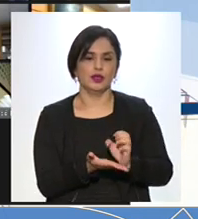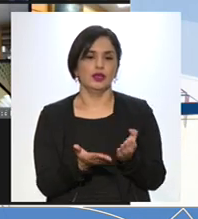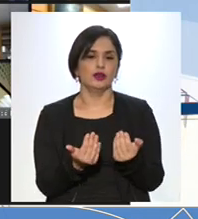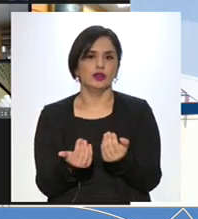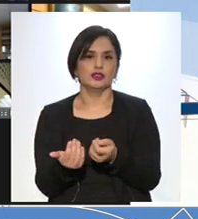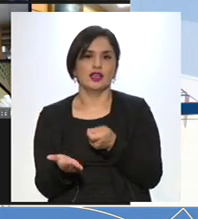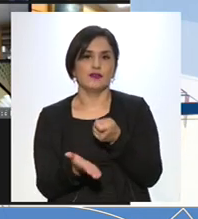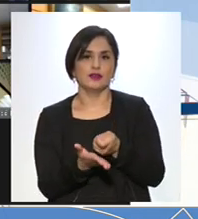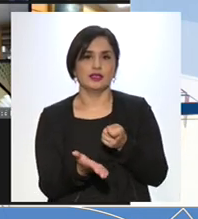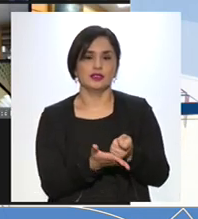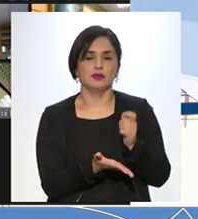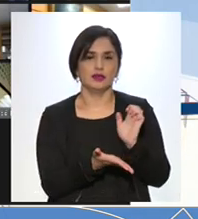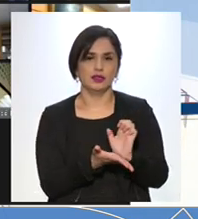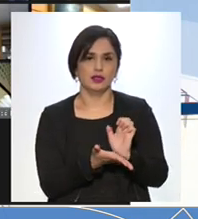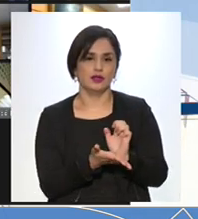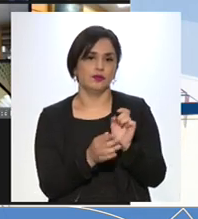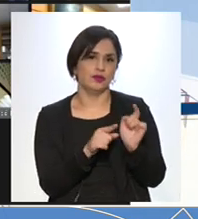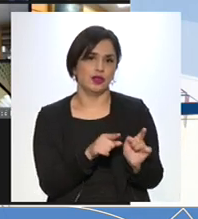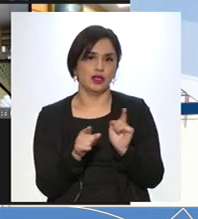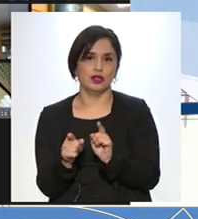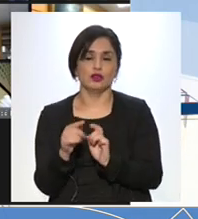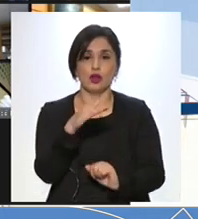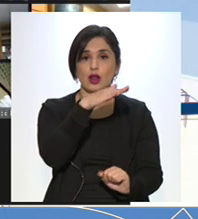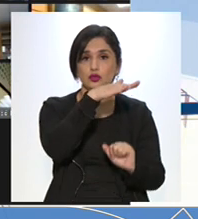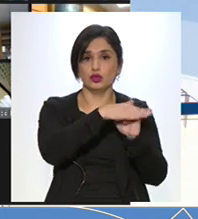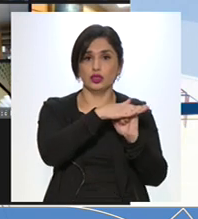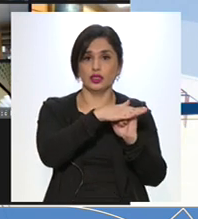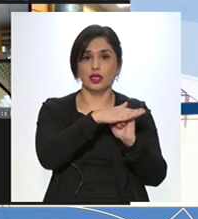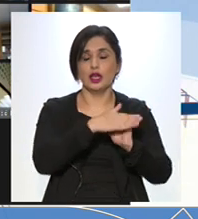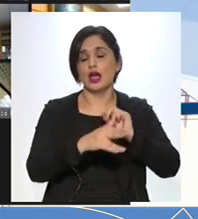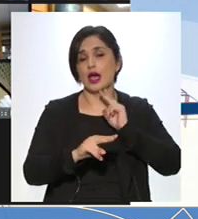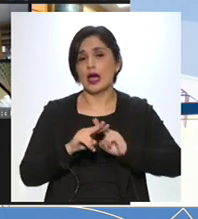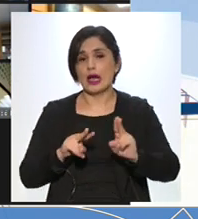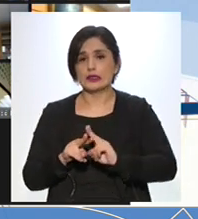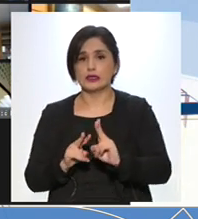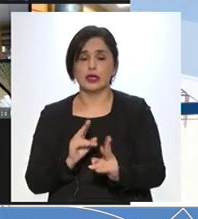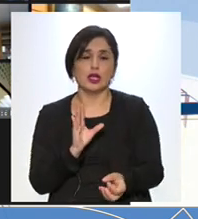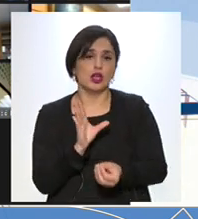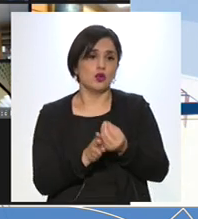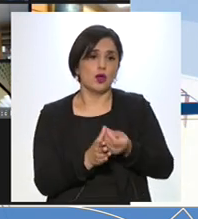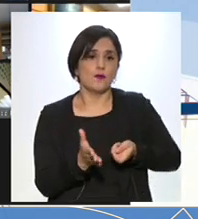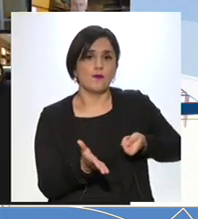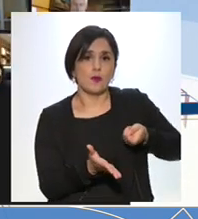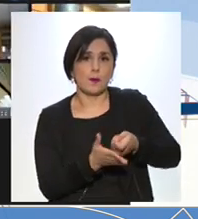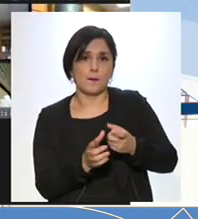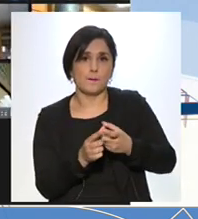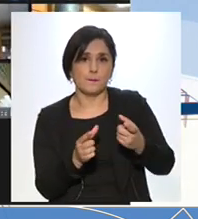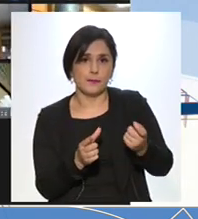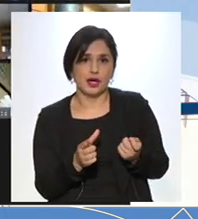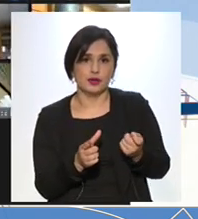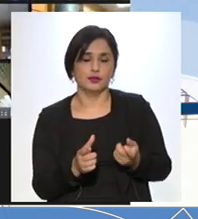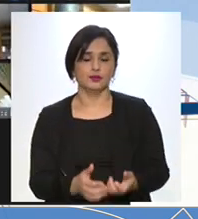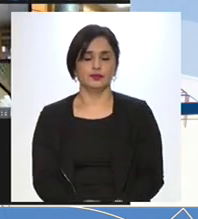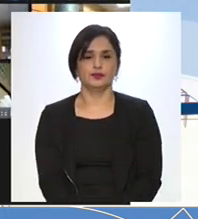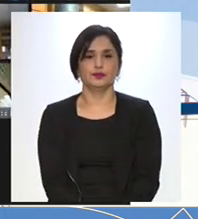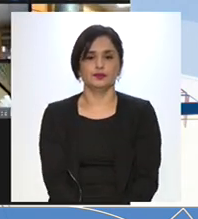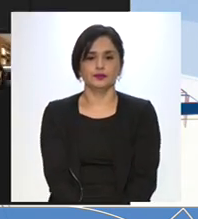financiamiento fiscal. Esto ha llevado a la autoridad a realizar nuevas colocaciones de bonos de la tesorería y a liquidar fondos